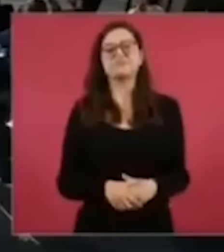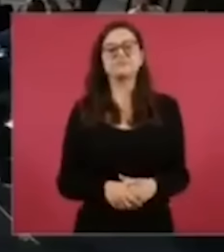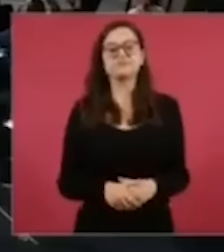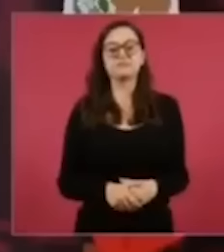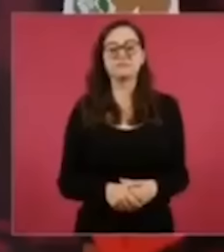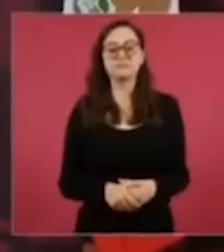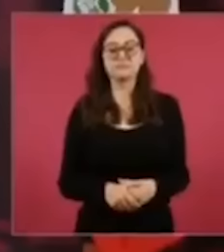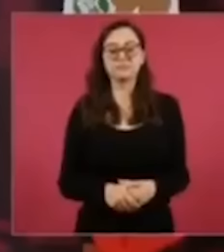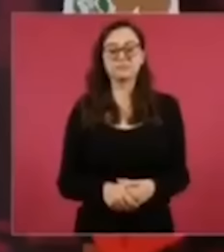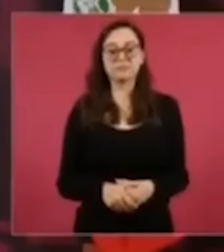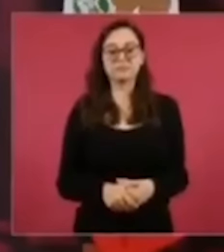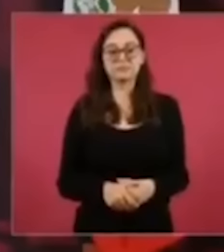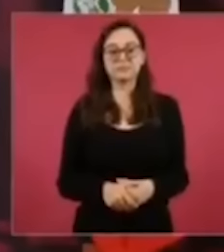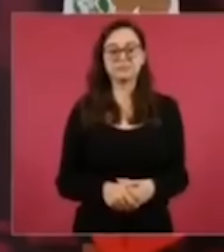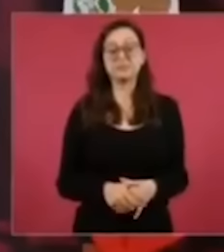Después de ser una monarquía,